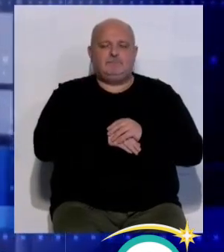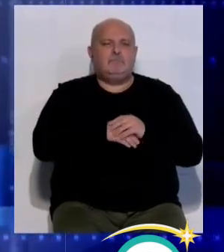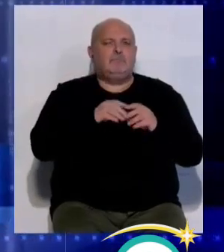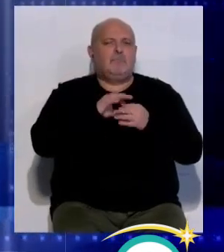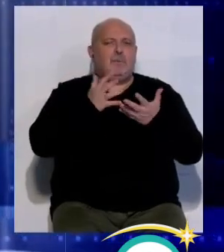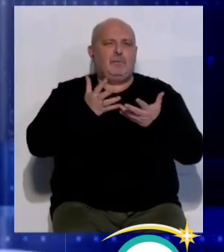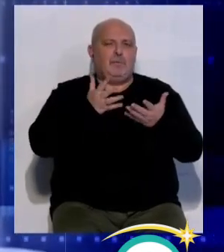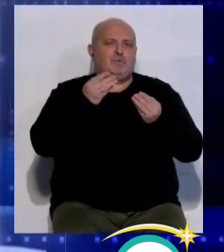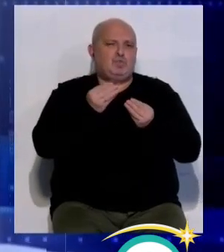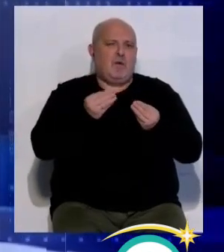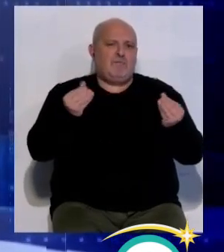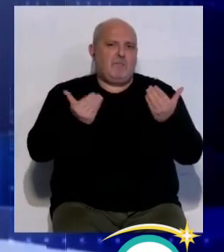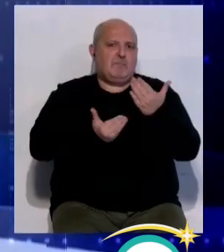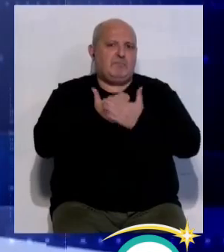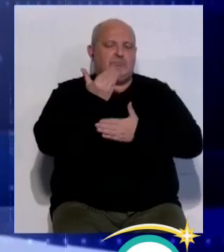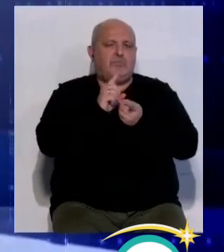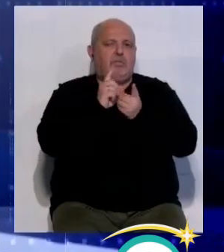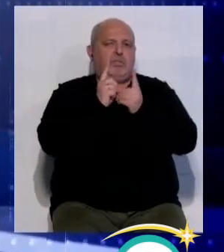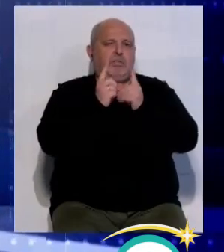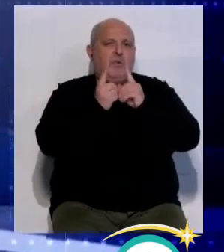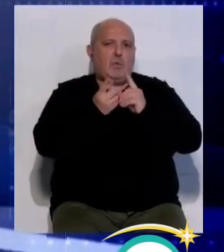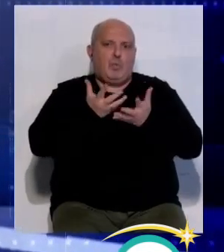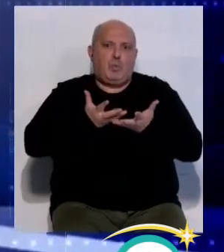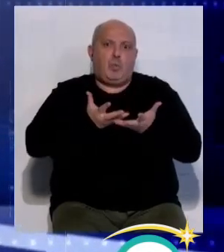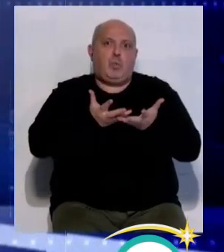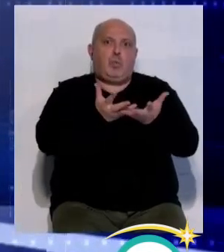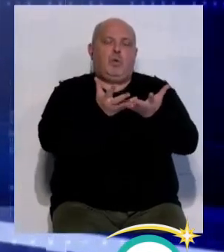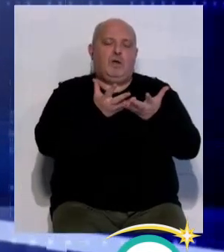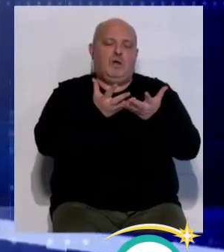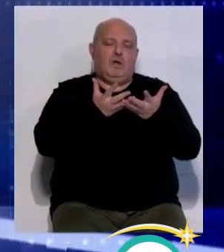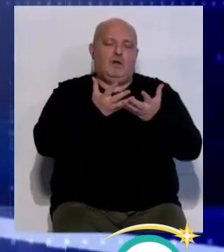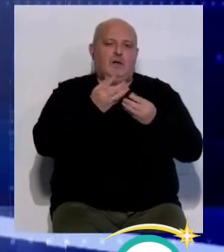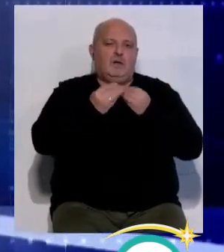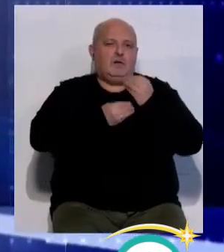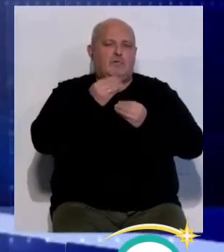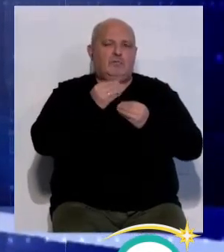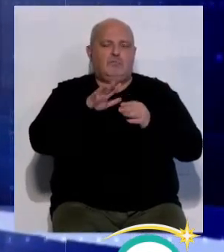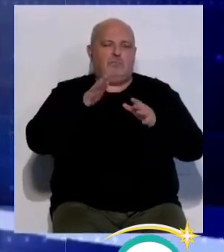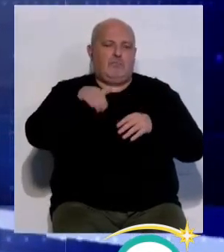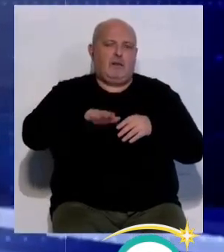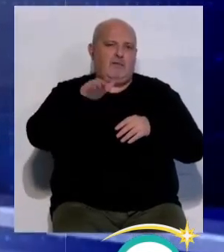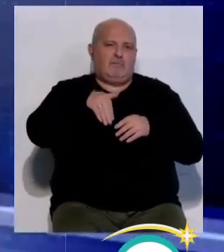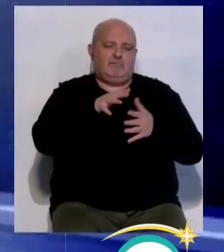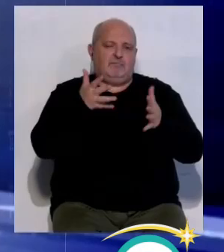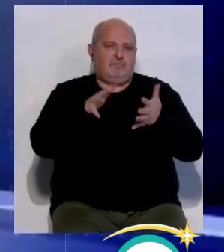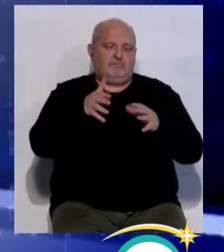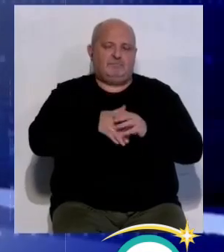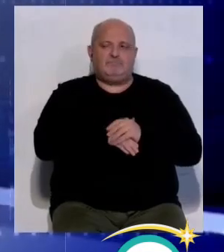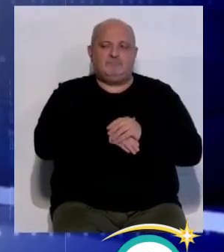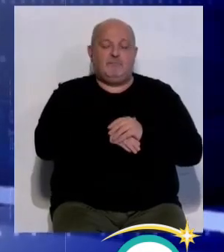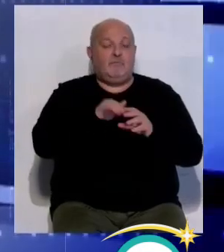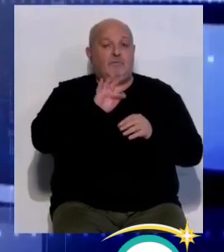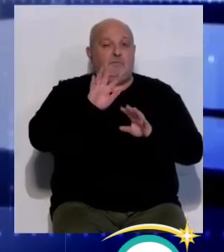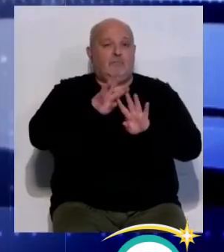Vientos suaves a primeras horas que se irán intensificando conforme avance la jornada y con dirección variable a lo largo del día. Y